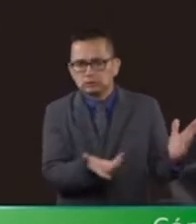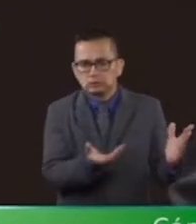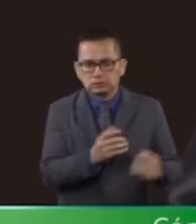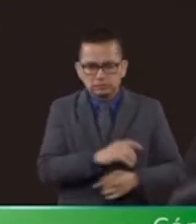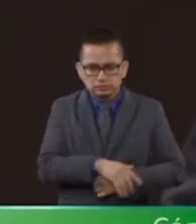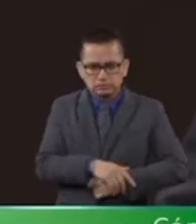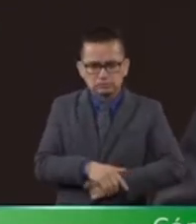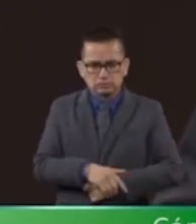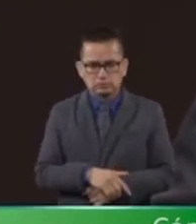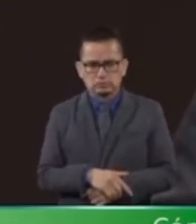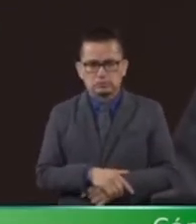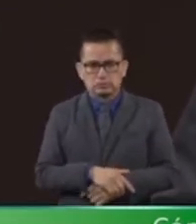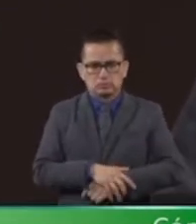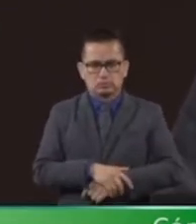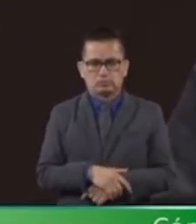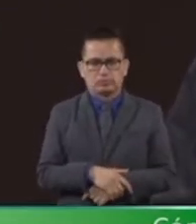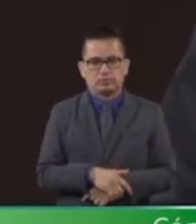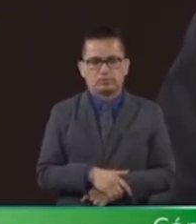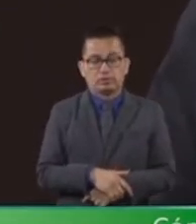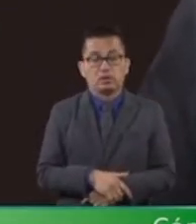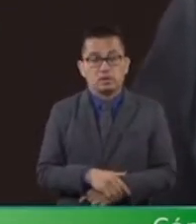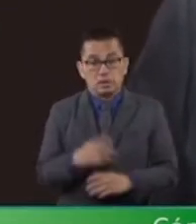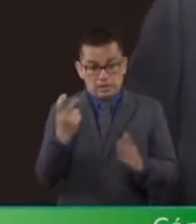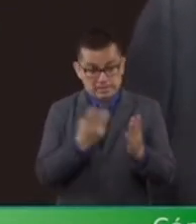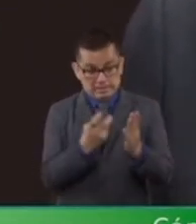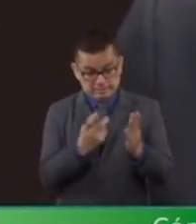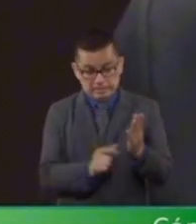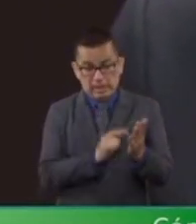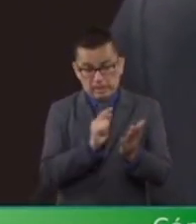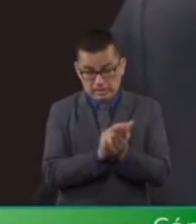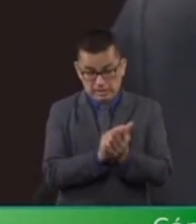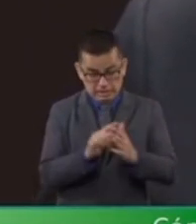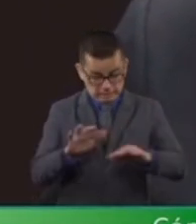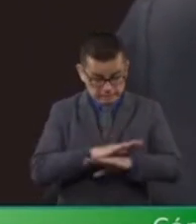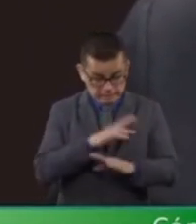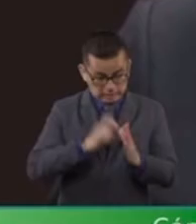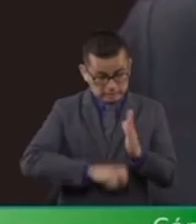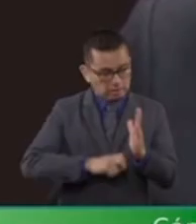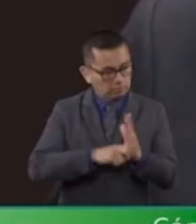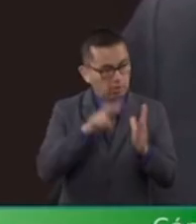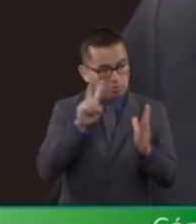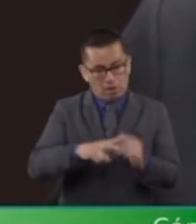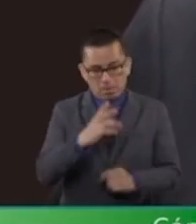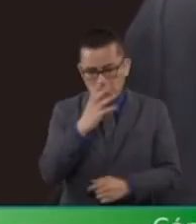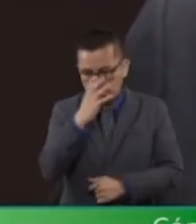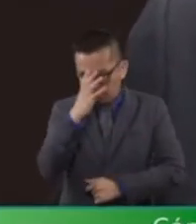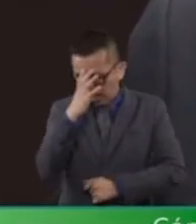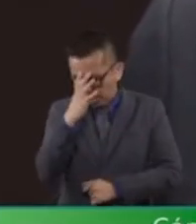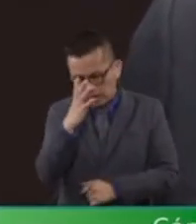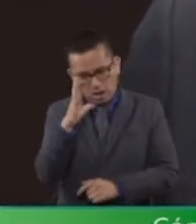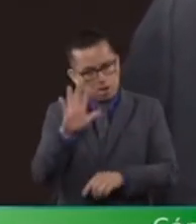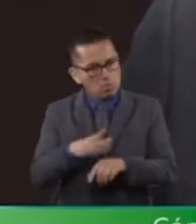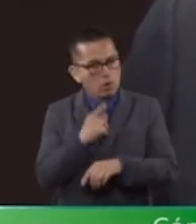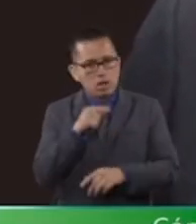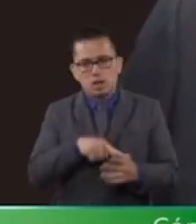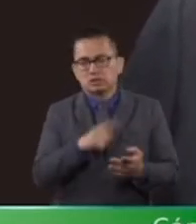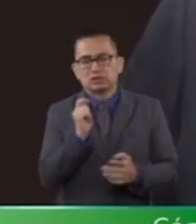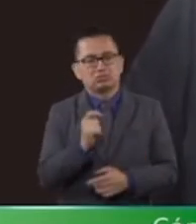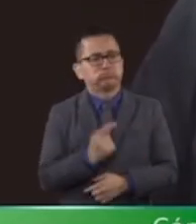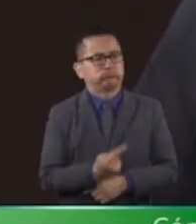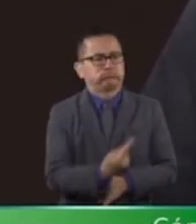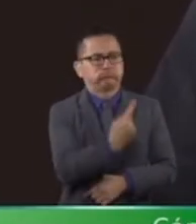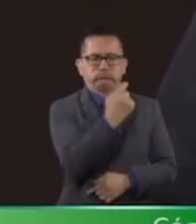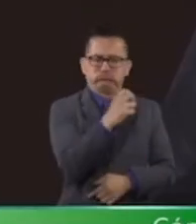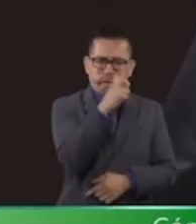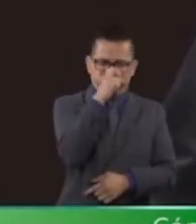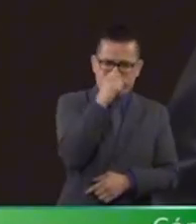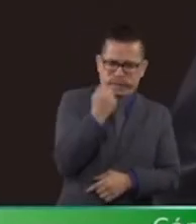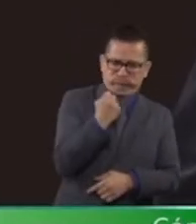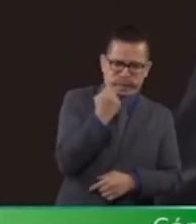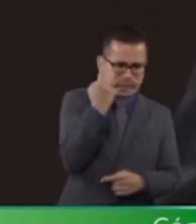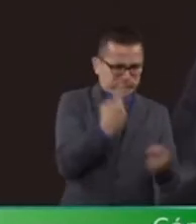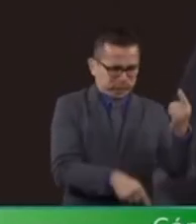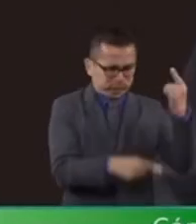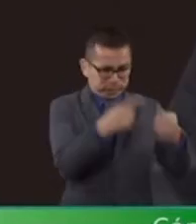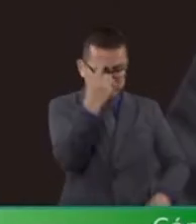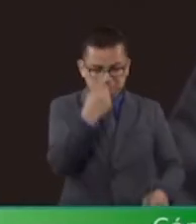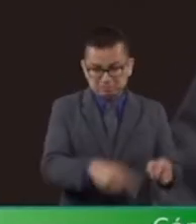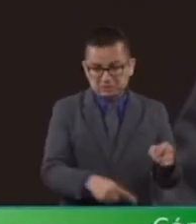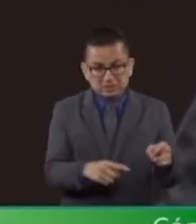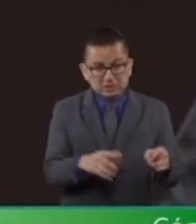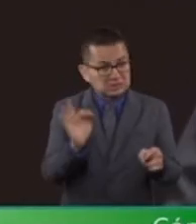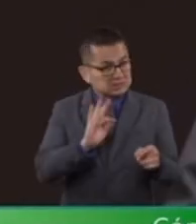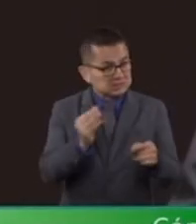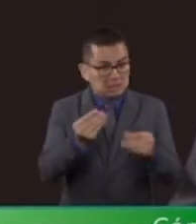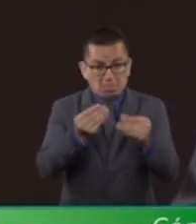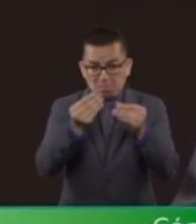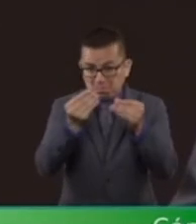La aprobación de esta vergonzosa reforma significa un paso decisivo hacia el autoritarismo, del cual podría no haber retorno.